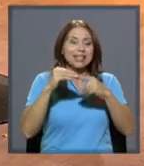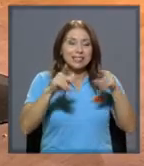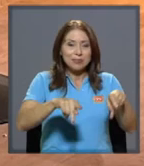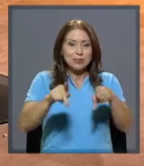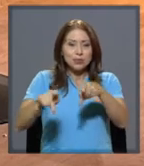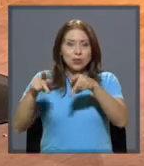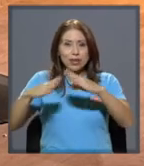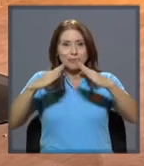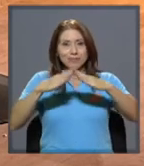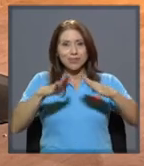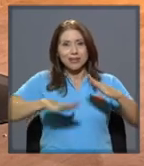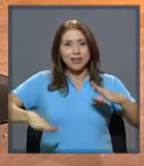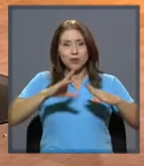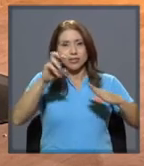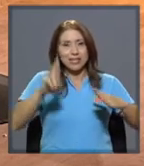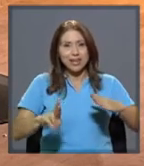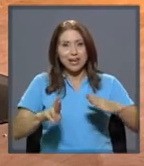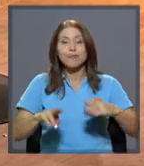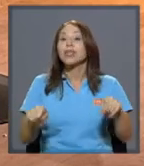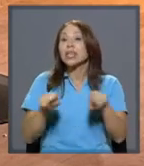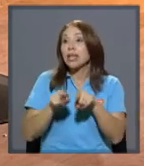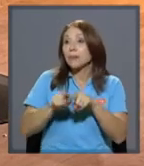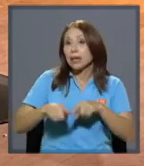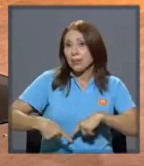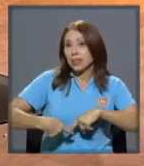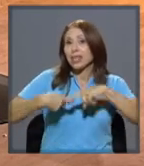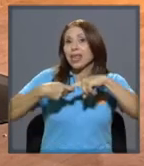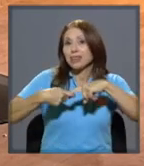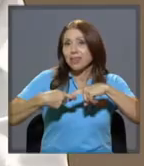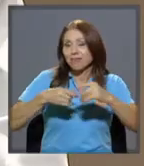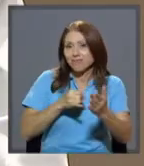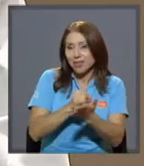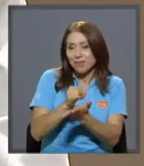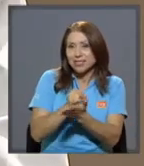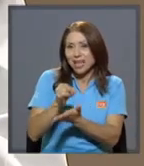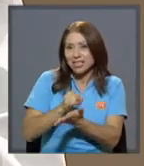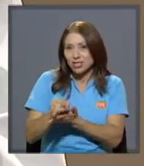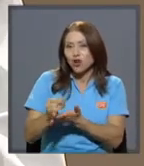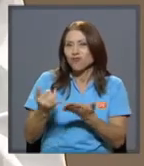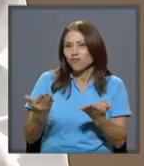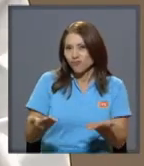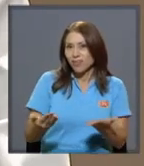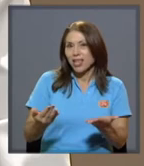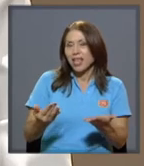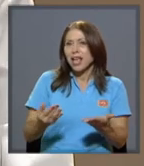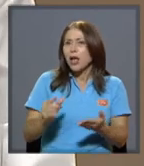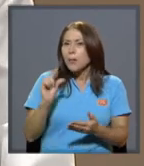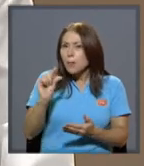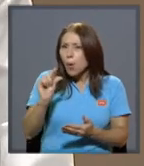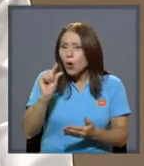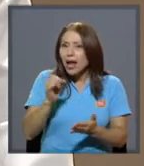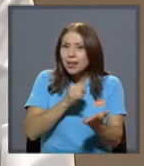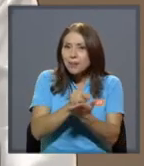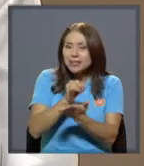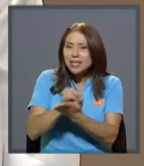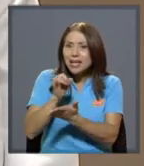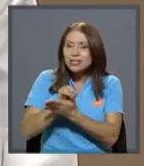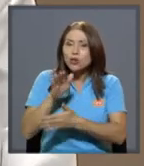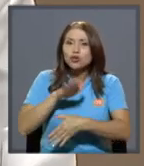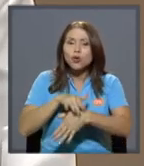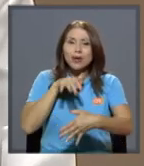que tenemos a nivel de investigación, diría yo, es la poca investigación que hay de